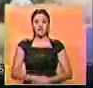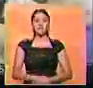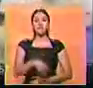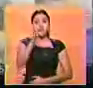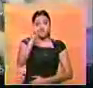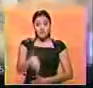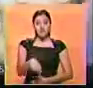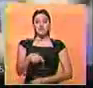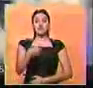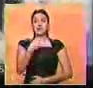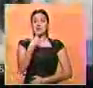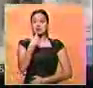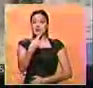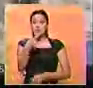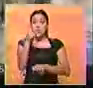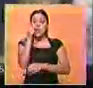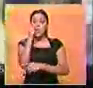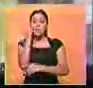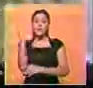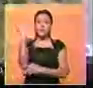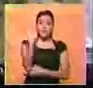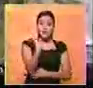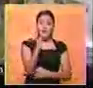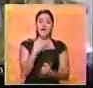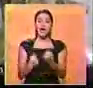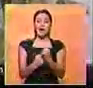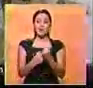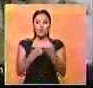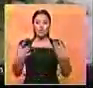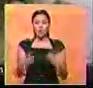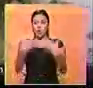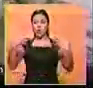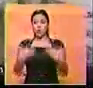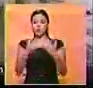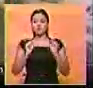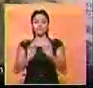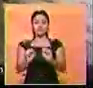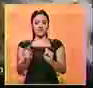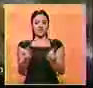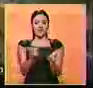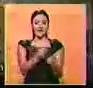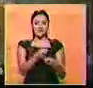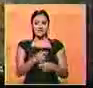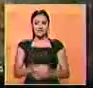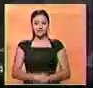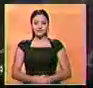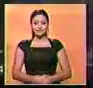estará regresando para pues apoyar la lucha contra el cáncer.